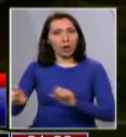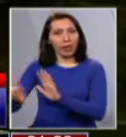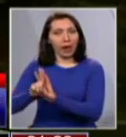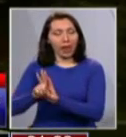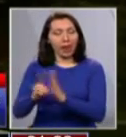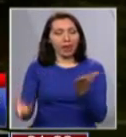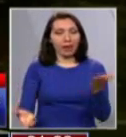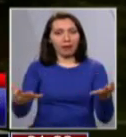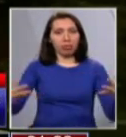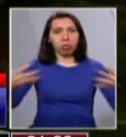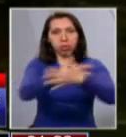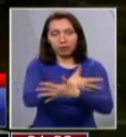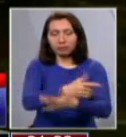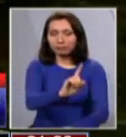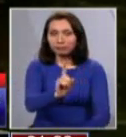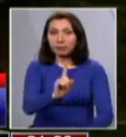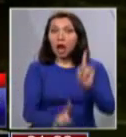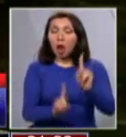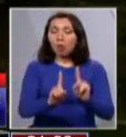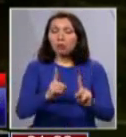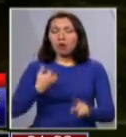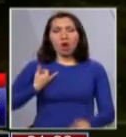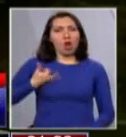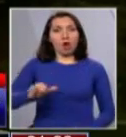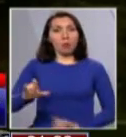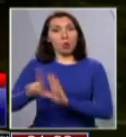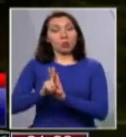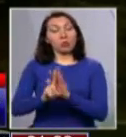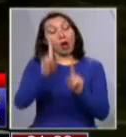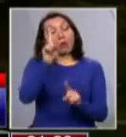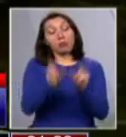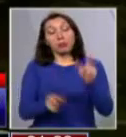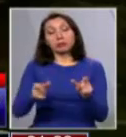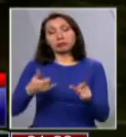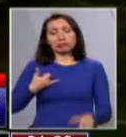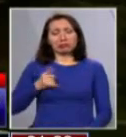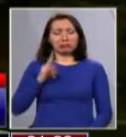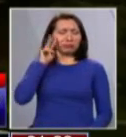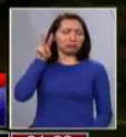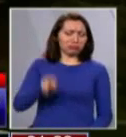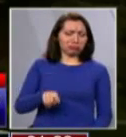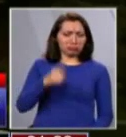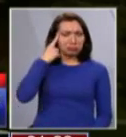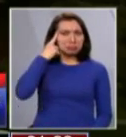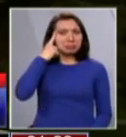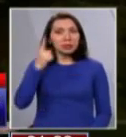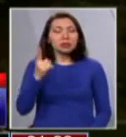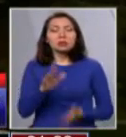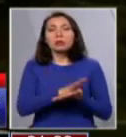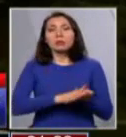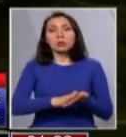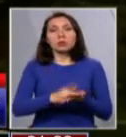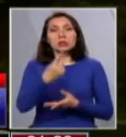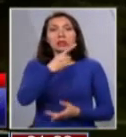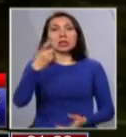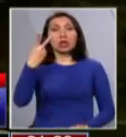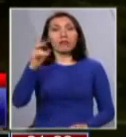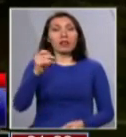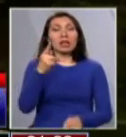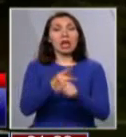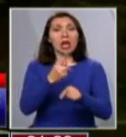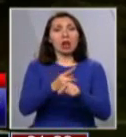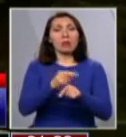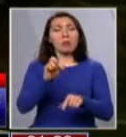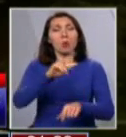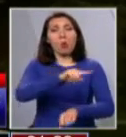ley algunas personas podrá no gustarle la ley algunas personas pensarán por ejemplo que 120 kilómetros por hora